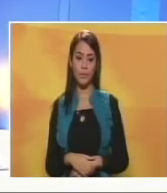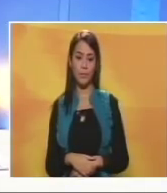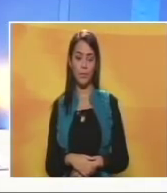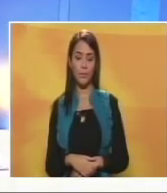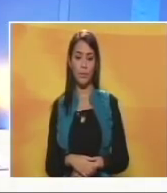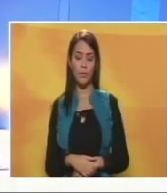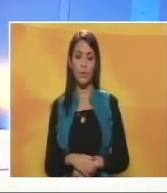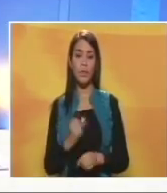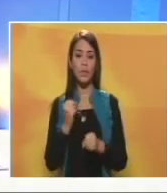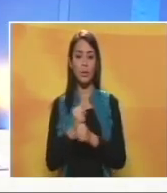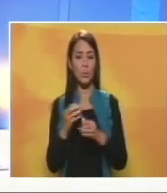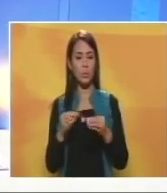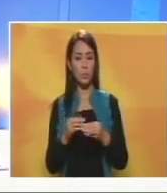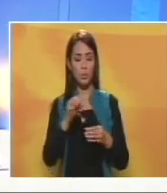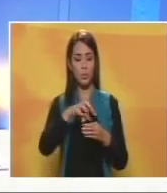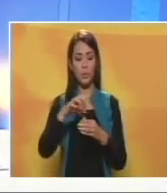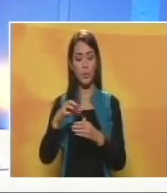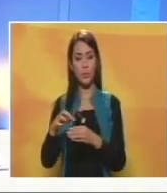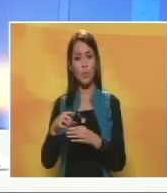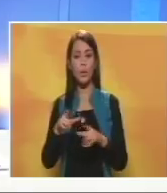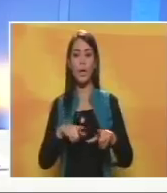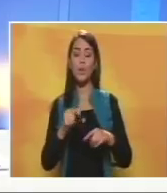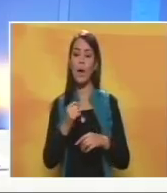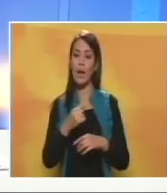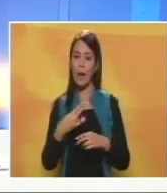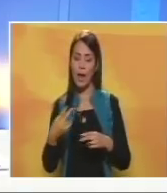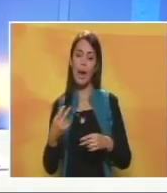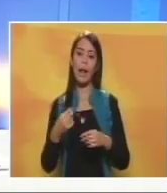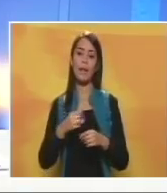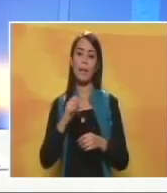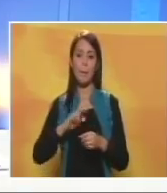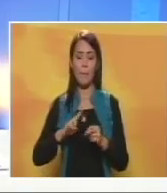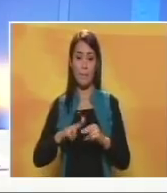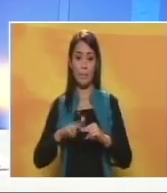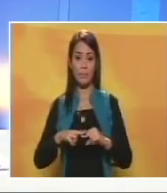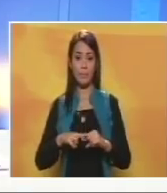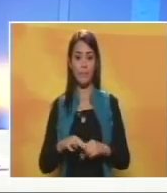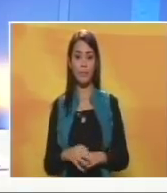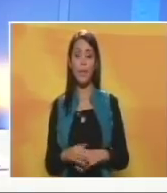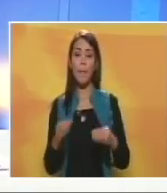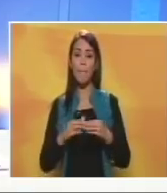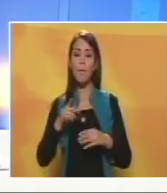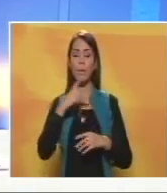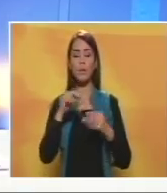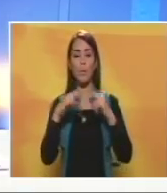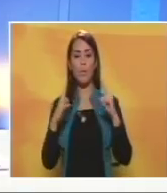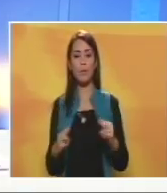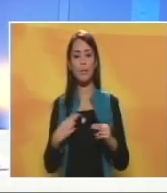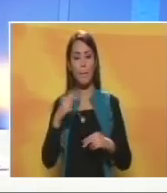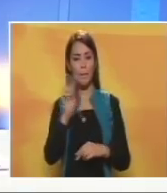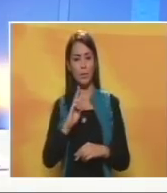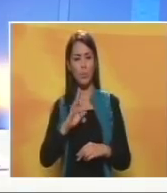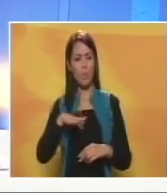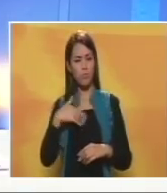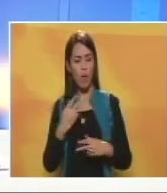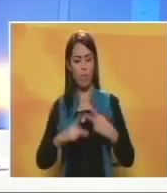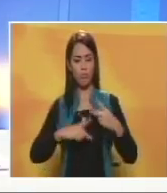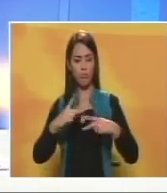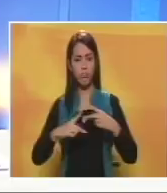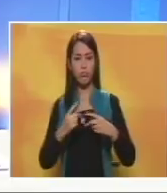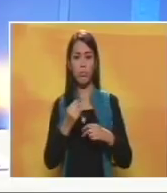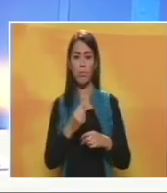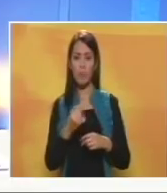Tras una jornada de cosecha de frijoles en el estado portugués, el presidente del Partido Puente, Irán Gaviria, aseguró que Venezuela puede producir los volúmenes de